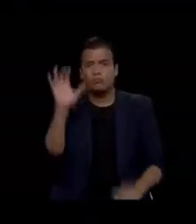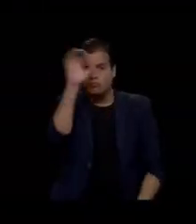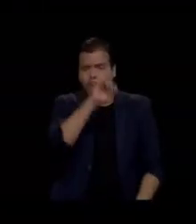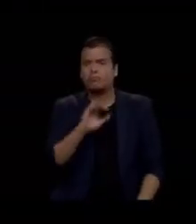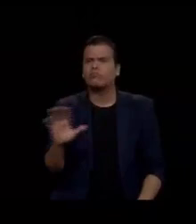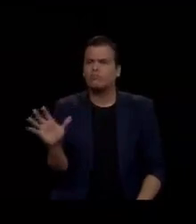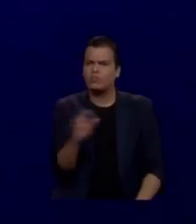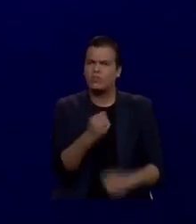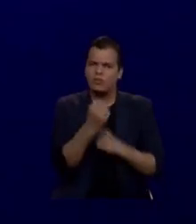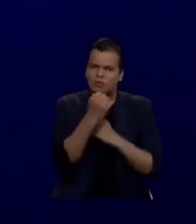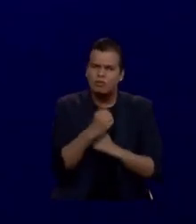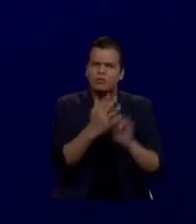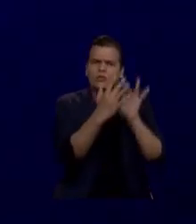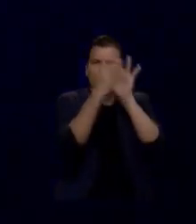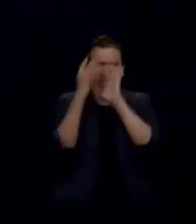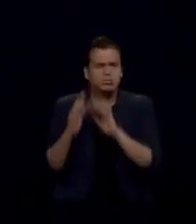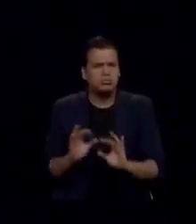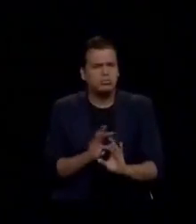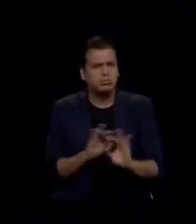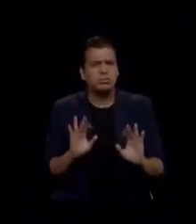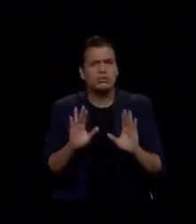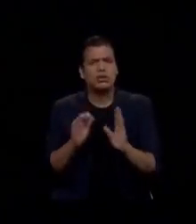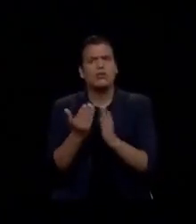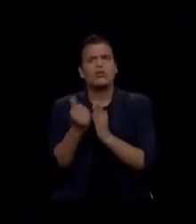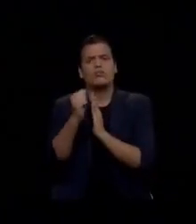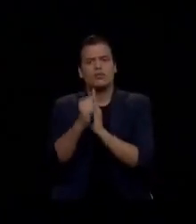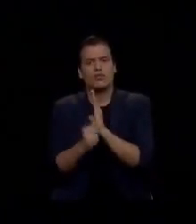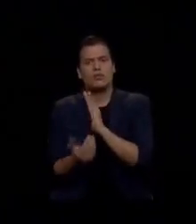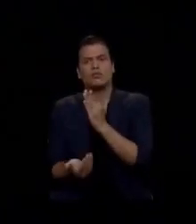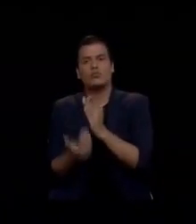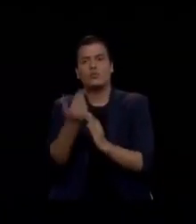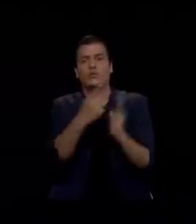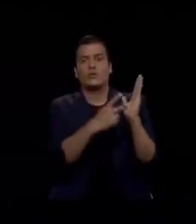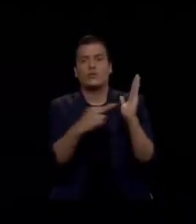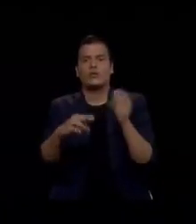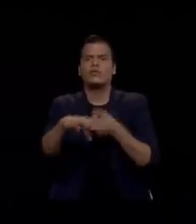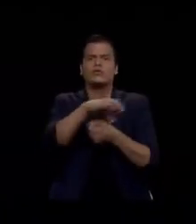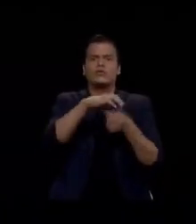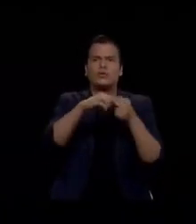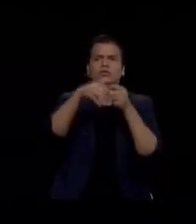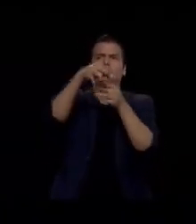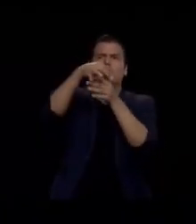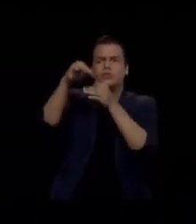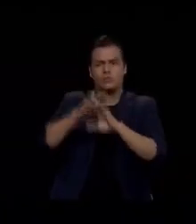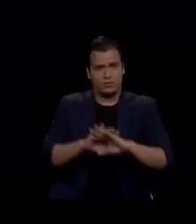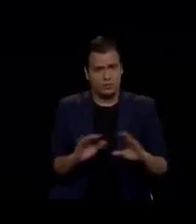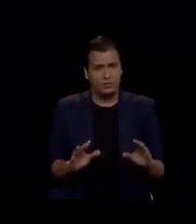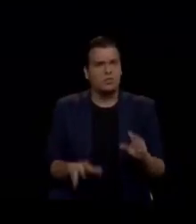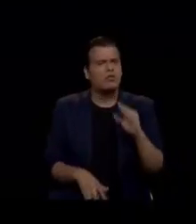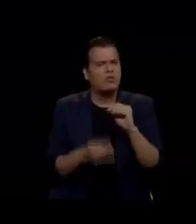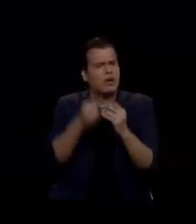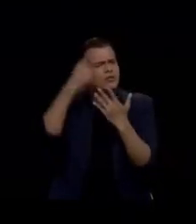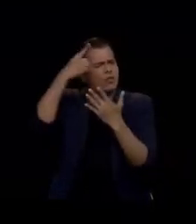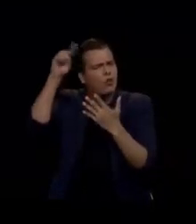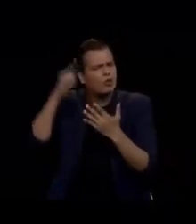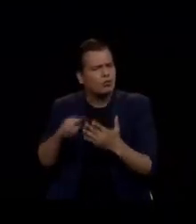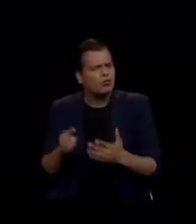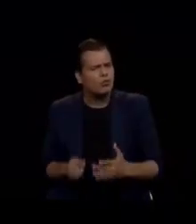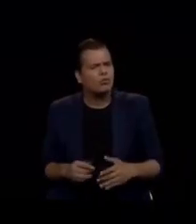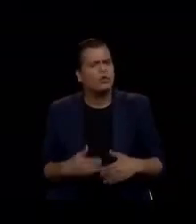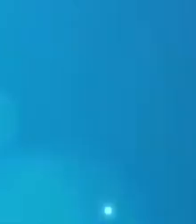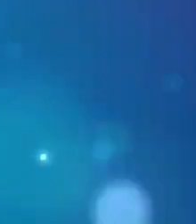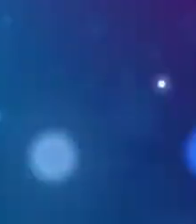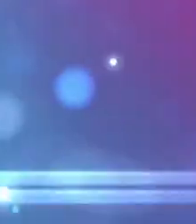conectividad nicolás lo que es la última milla llegar a rular llegar al urbano pero estamos seguimos buscando otras formas de conectar otras